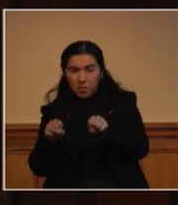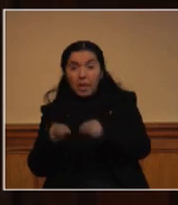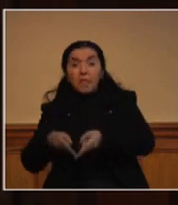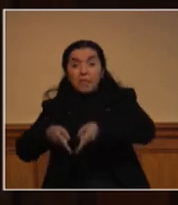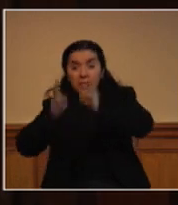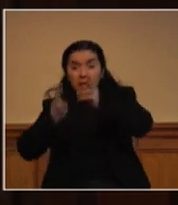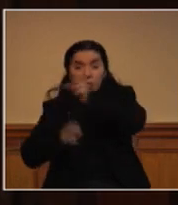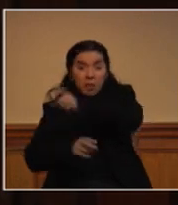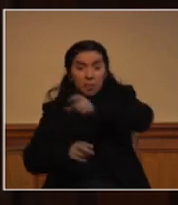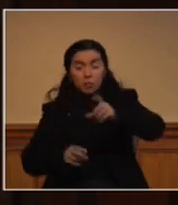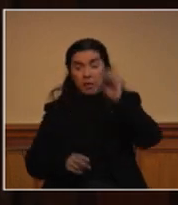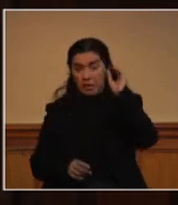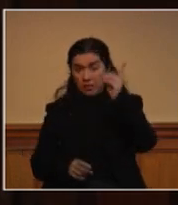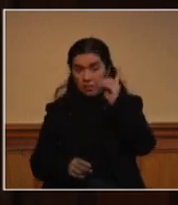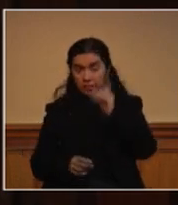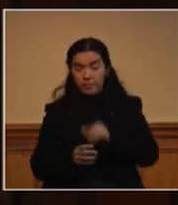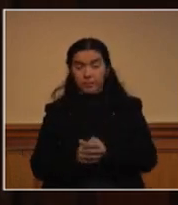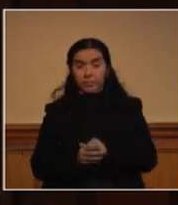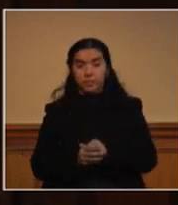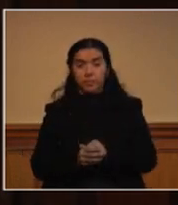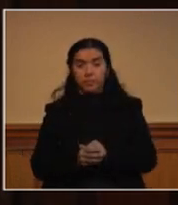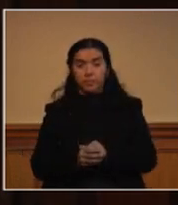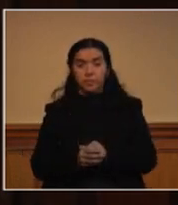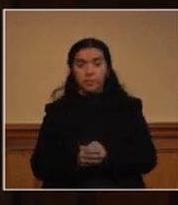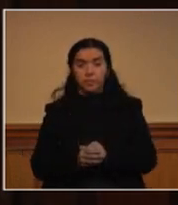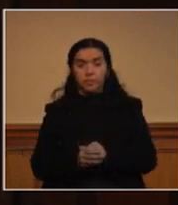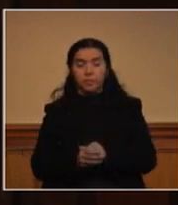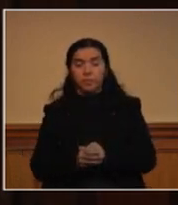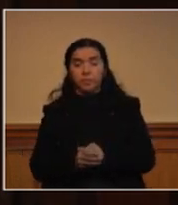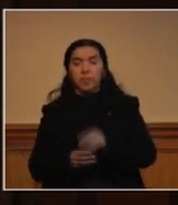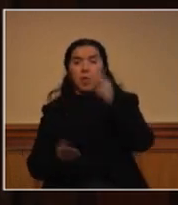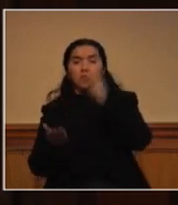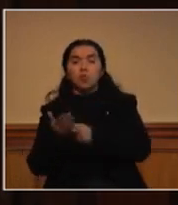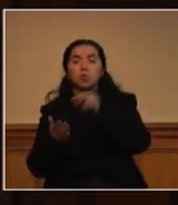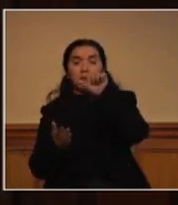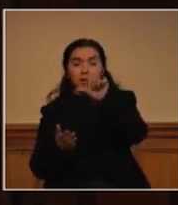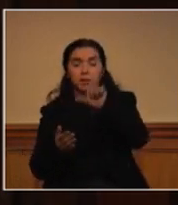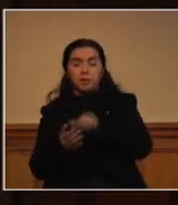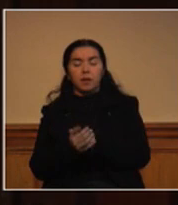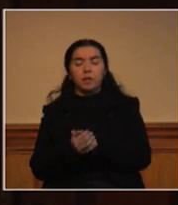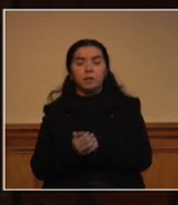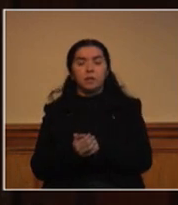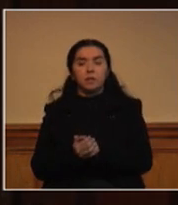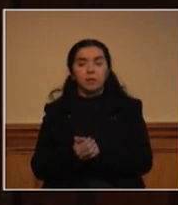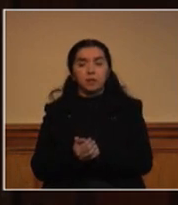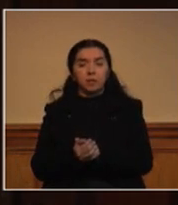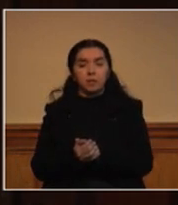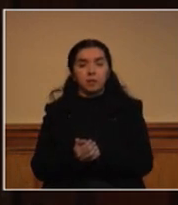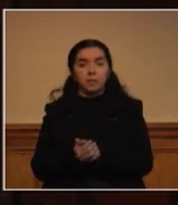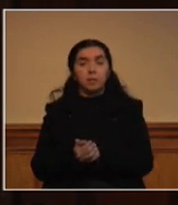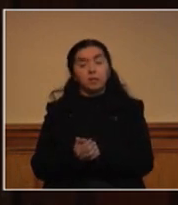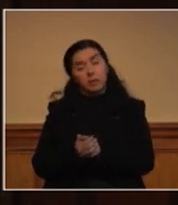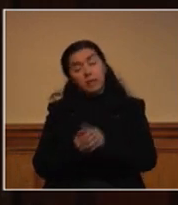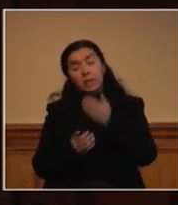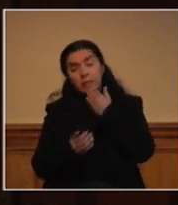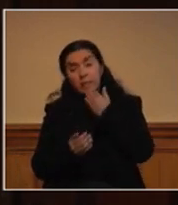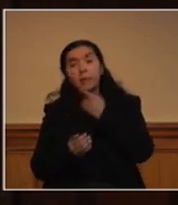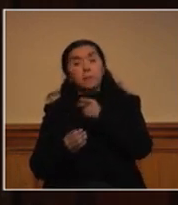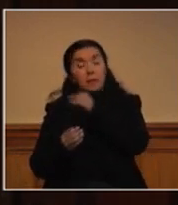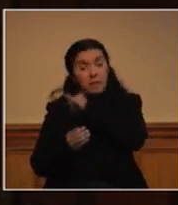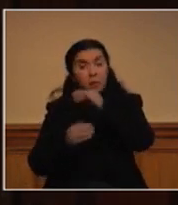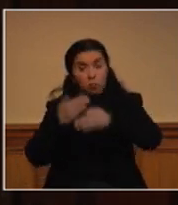de las Personas con Discapacidad, recogida, como hemos visto, en el 2006, viene ratificada por la ley en el